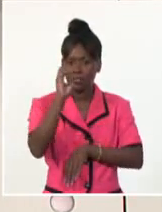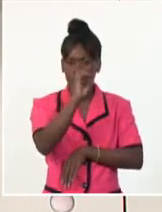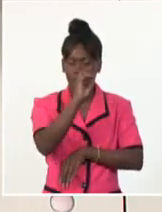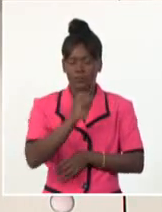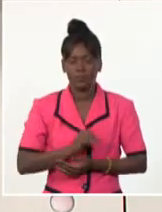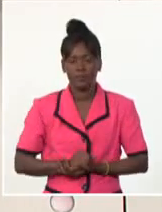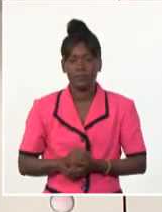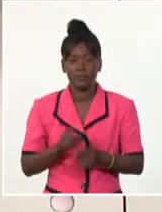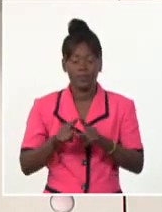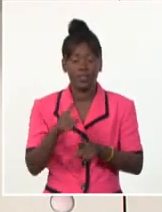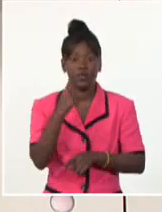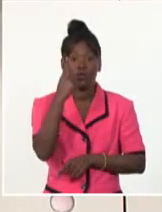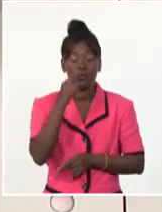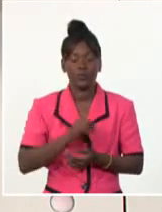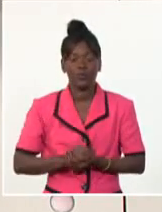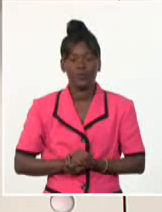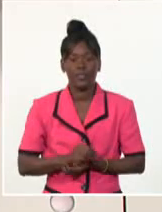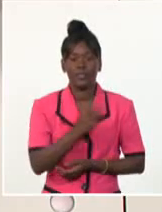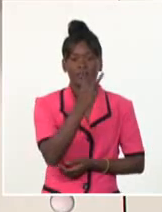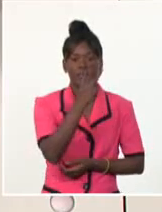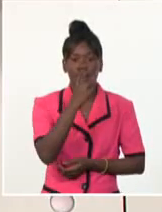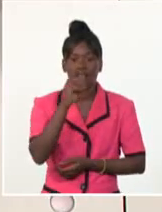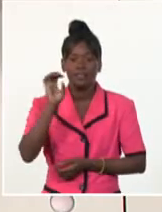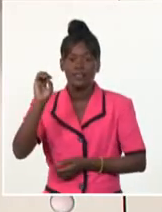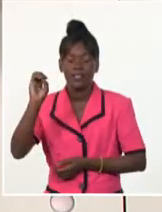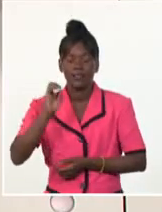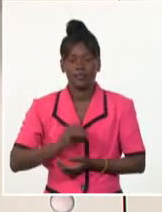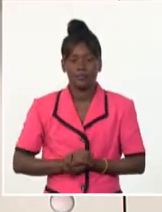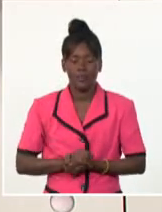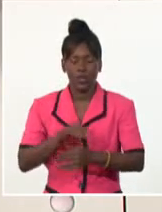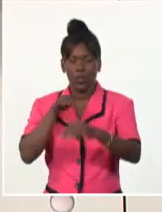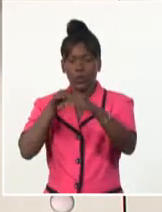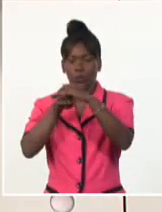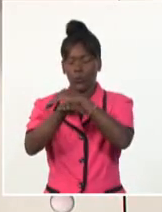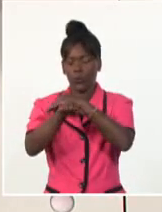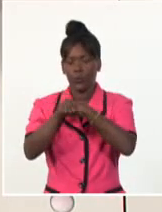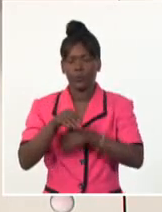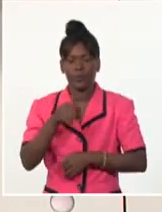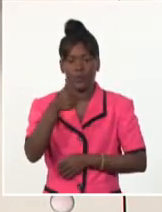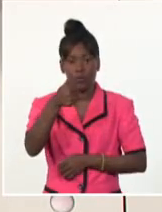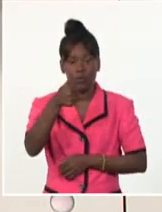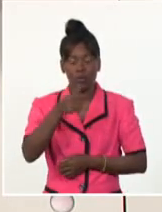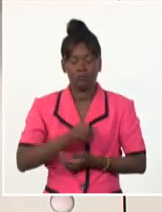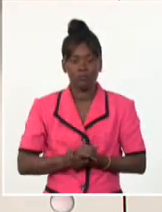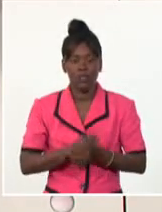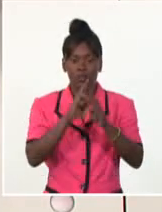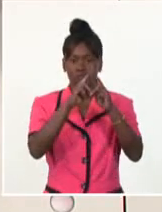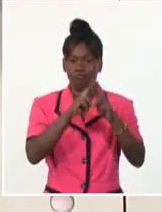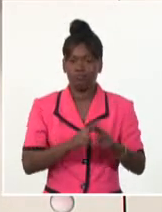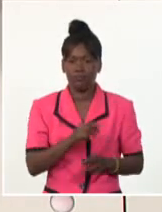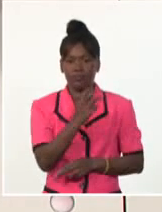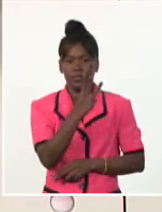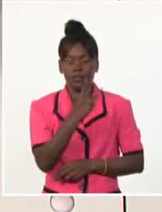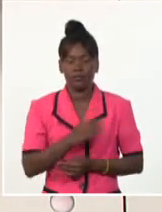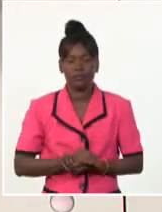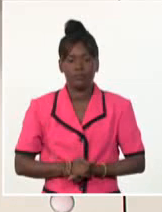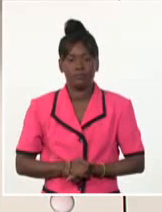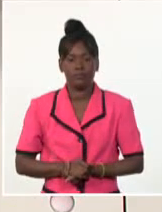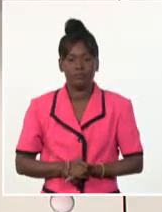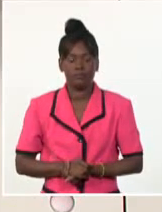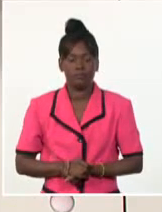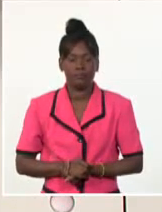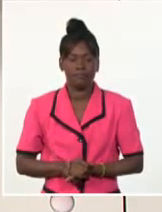City vence 3-0 al Bournemouth, con goles de Julián Álvarez, Erling Haaland y Phil Foden. El Arsenal mantuvo la cima de